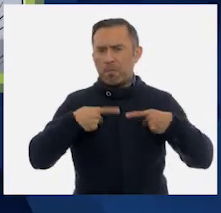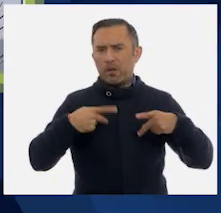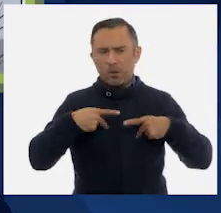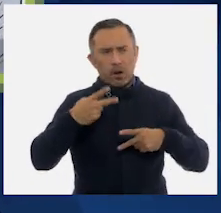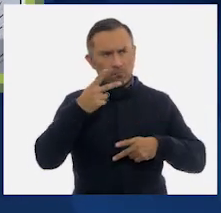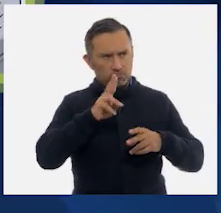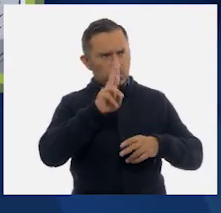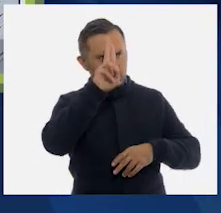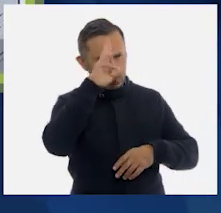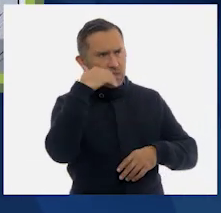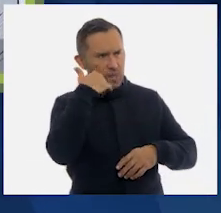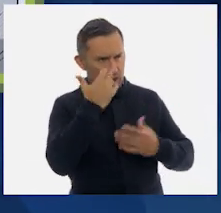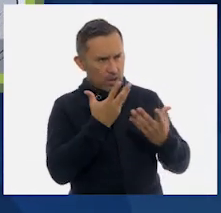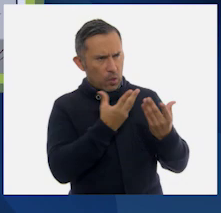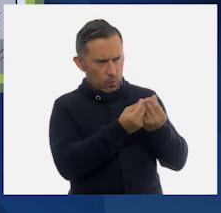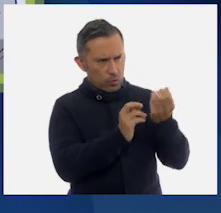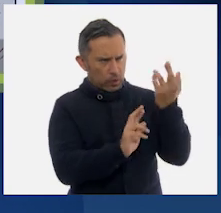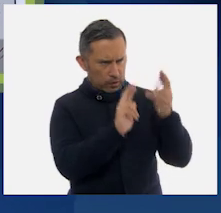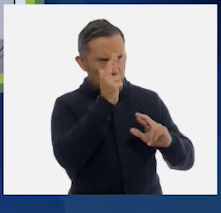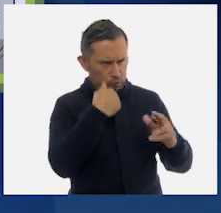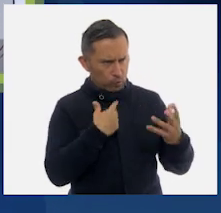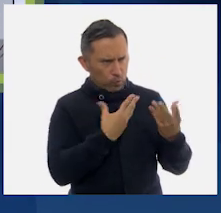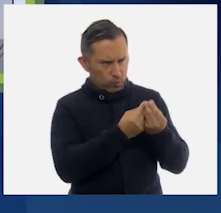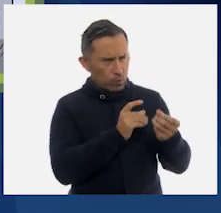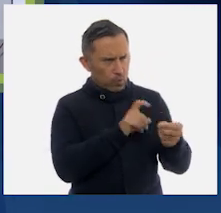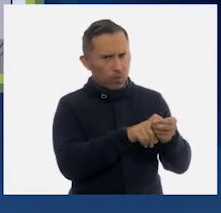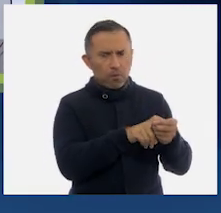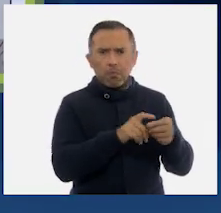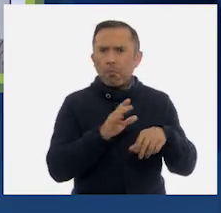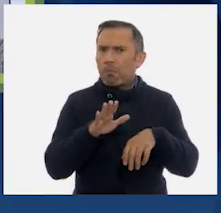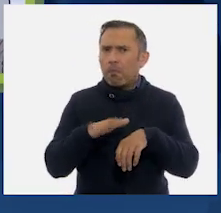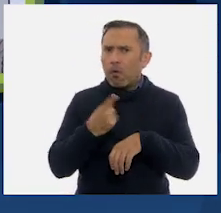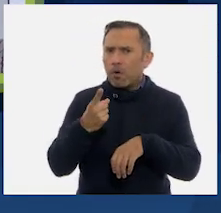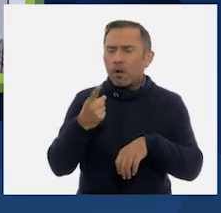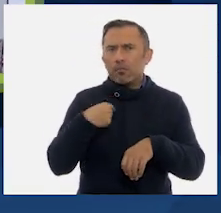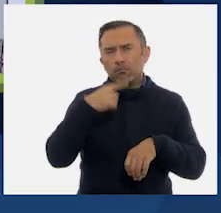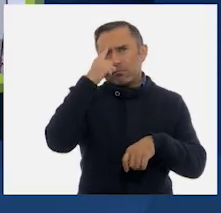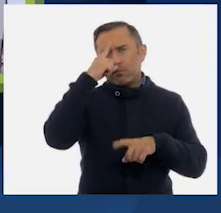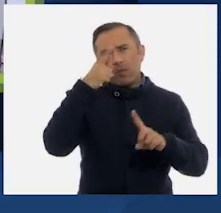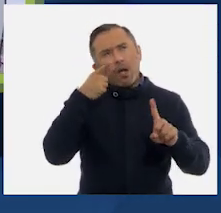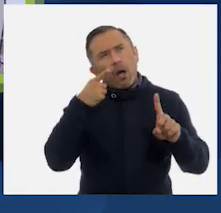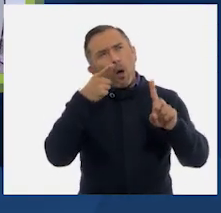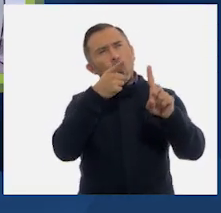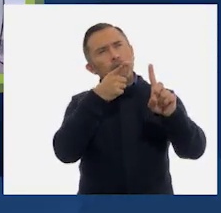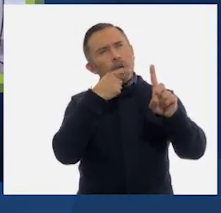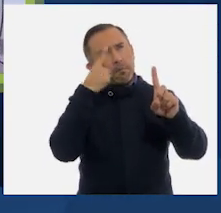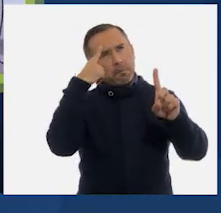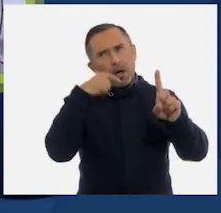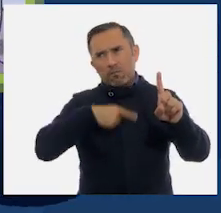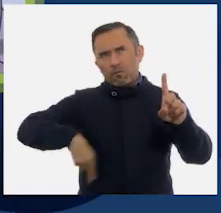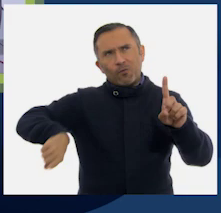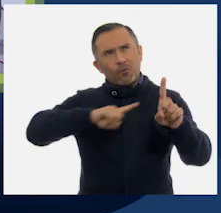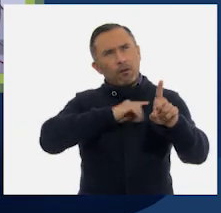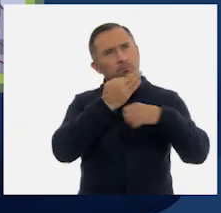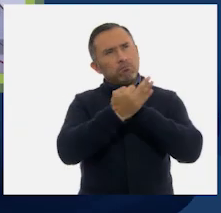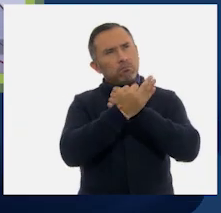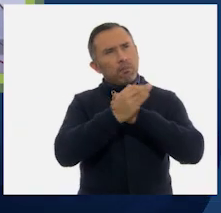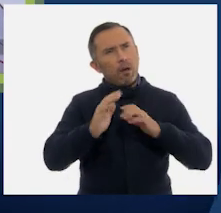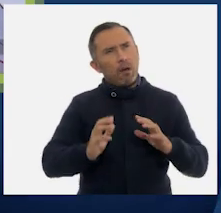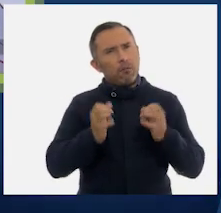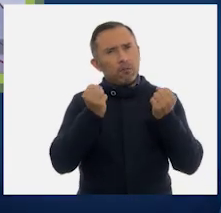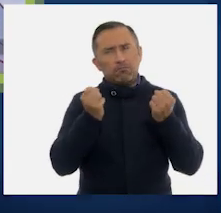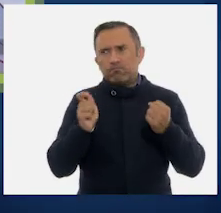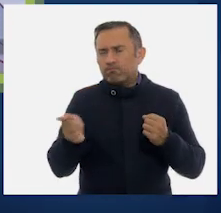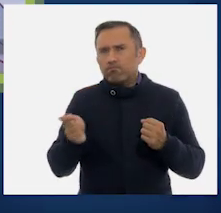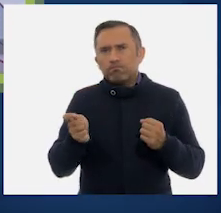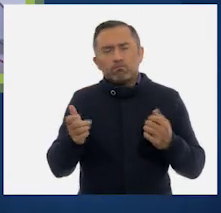revolución. ¿Por qué? Por la intuición vaga de que iban a luchar por una causa que les favorecía. Ellos mismos no sabían a punto cierto